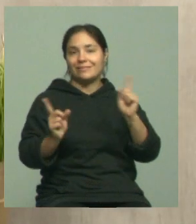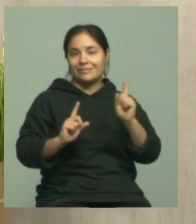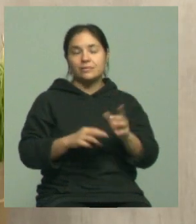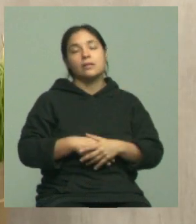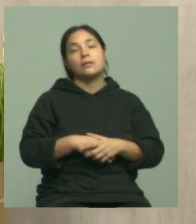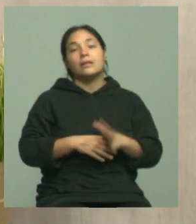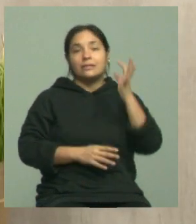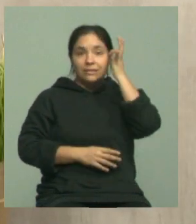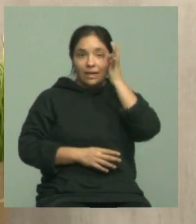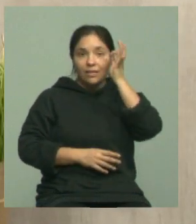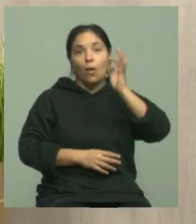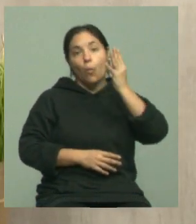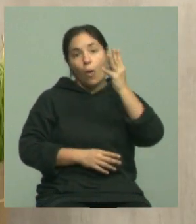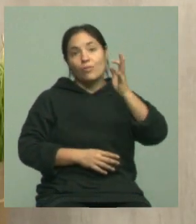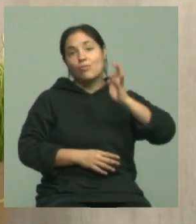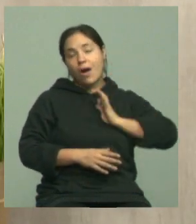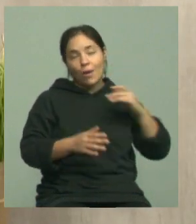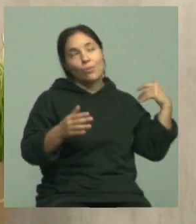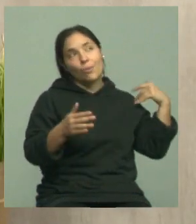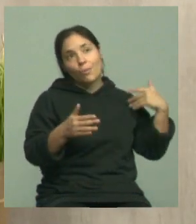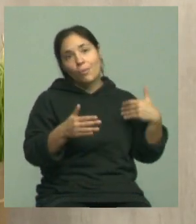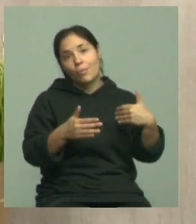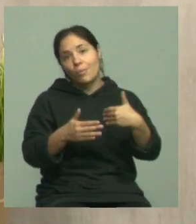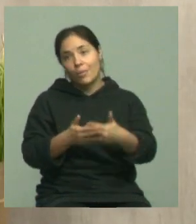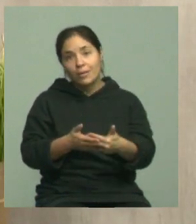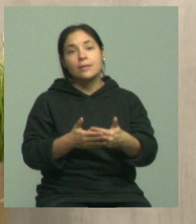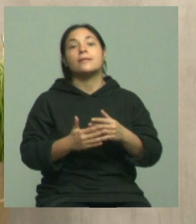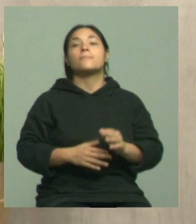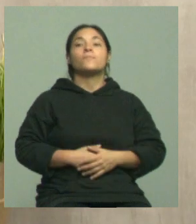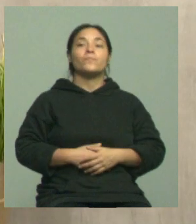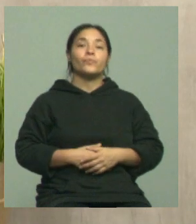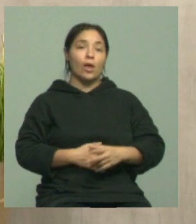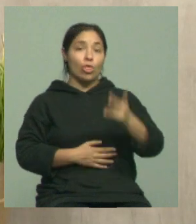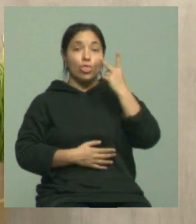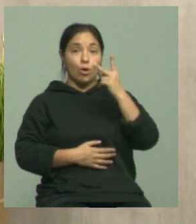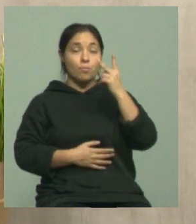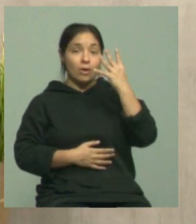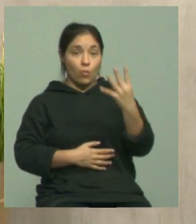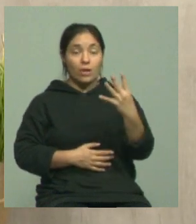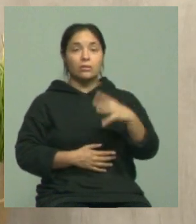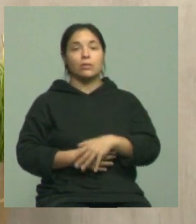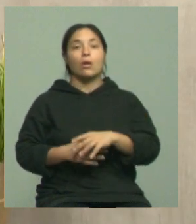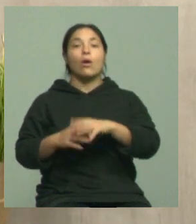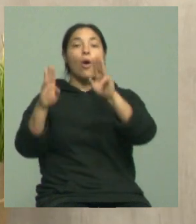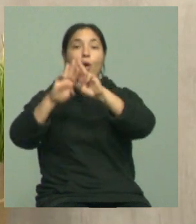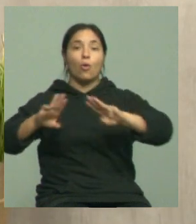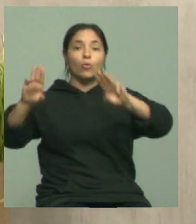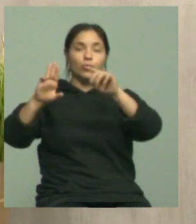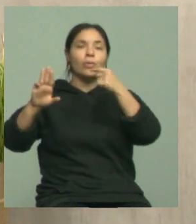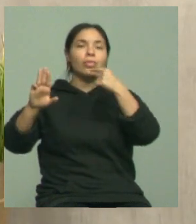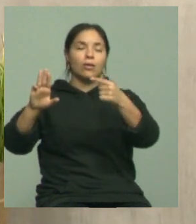Pasaron 34 años de eso, pero de hecho en 2004 la ONU dijo, bueno, tomemos esa